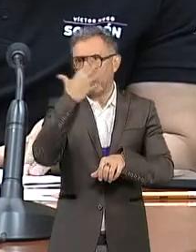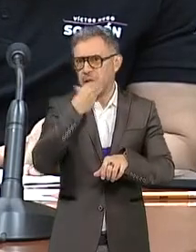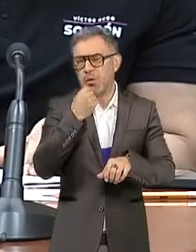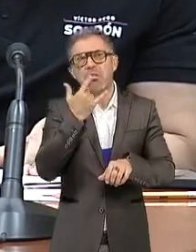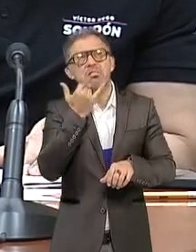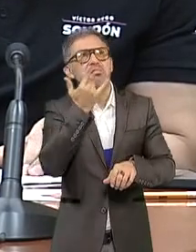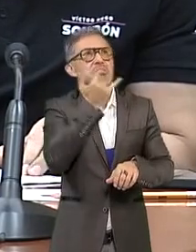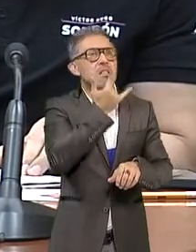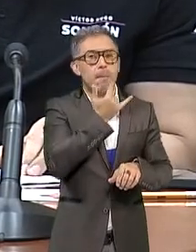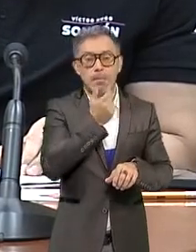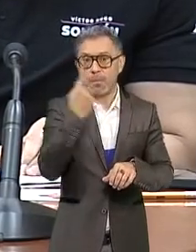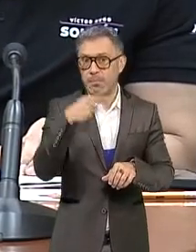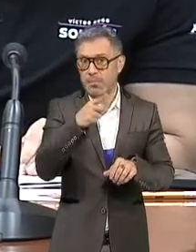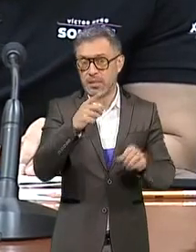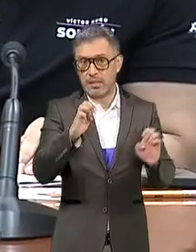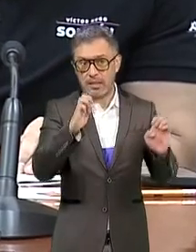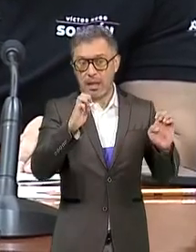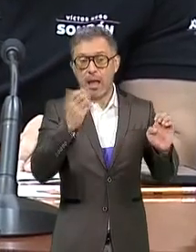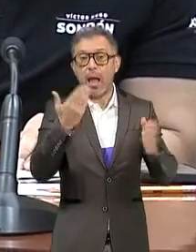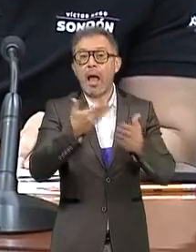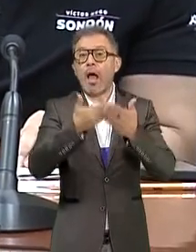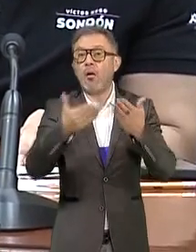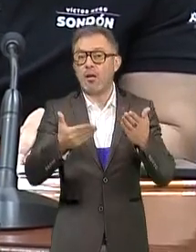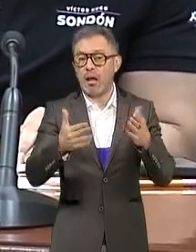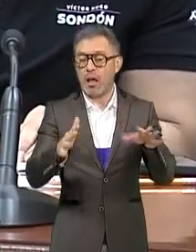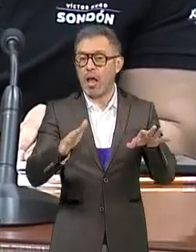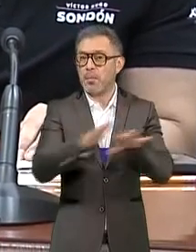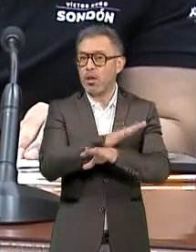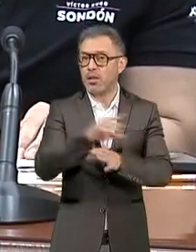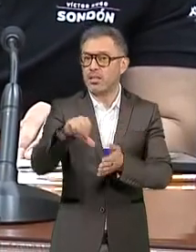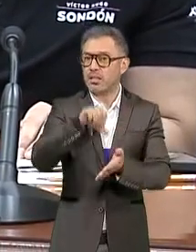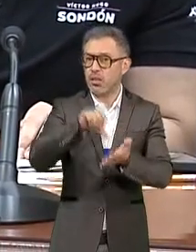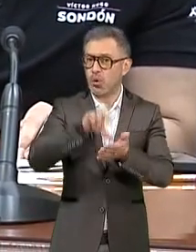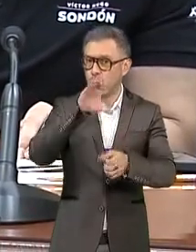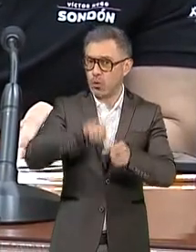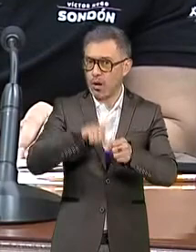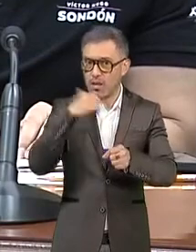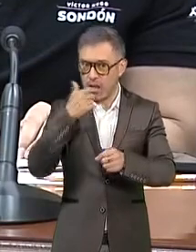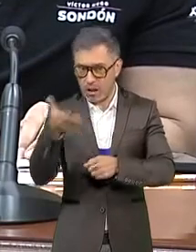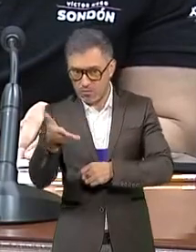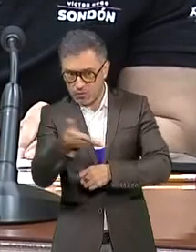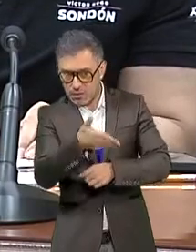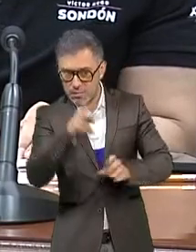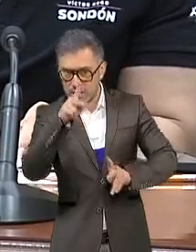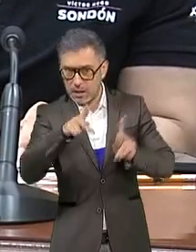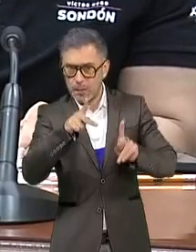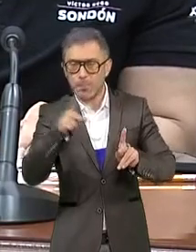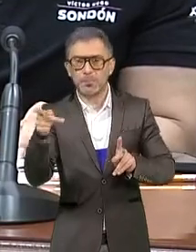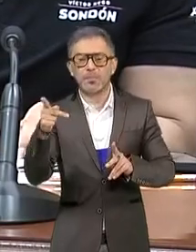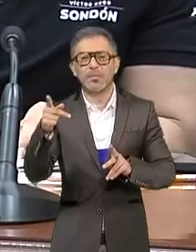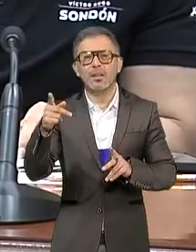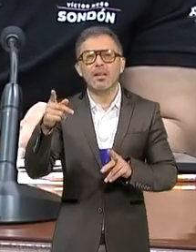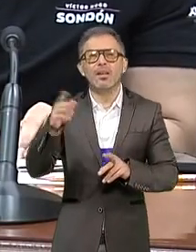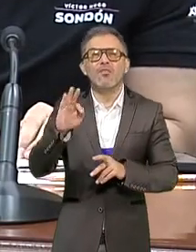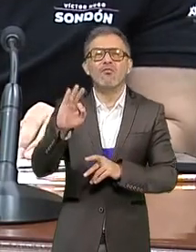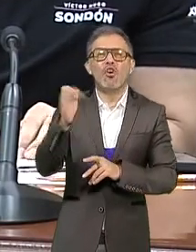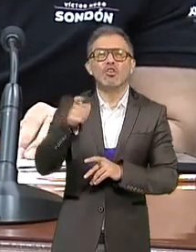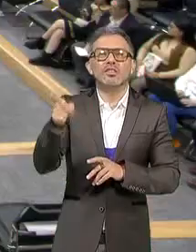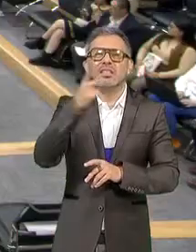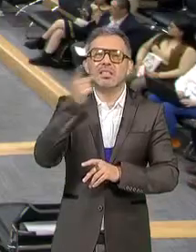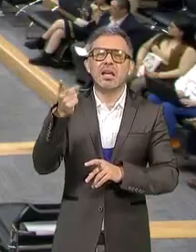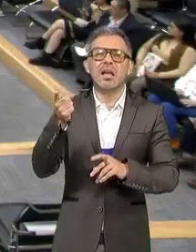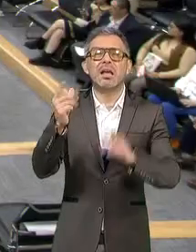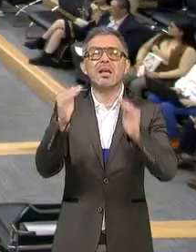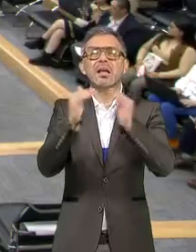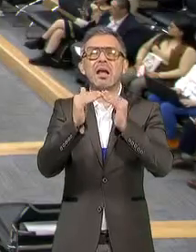es la residencia oficial de los Pinos hoy es un centro cultural lo puedes conocer también cabeza hueca de Fox hizo unas disque cabañas que costaron un dineral